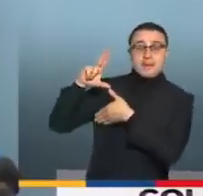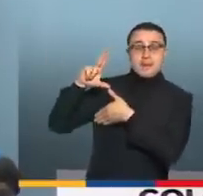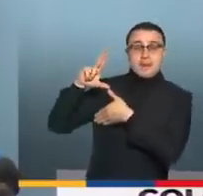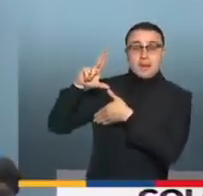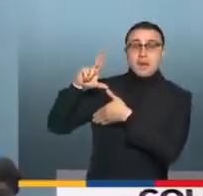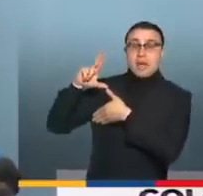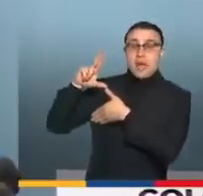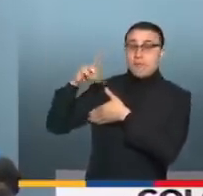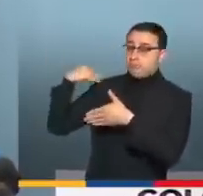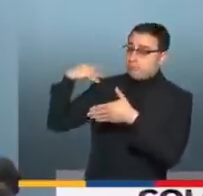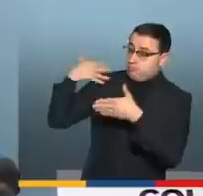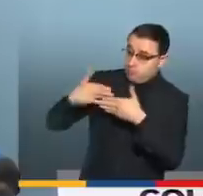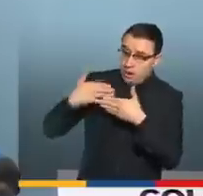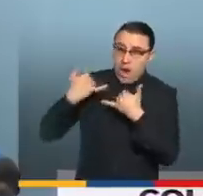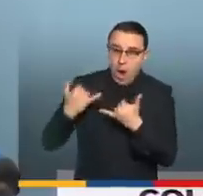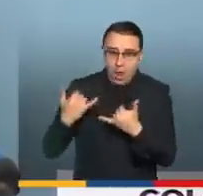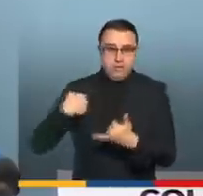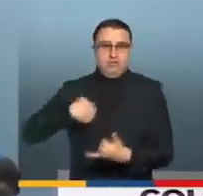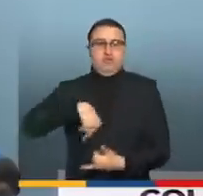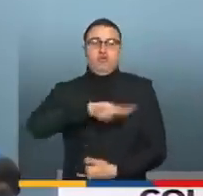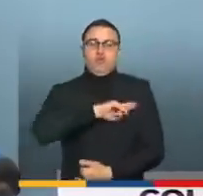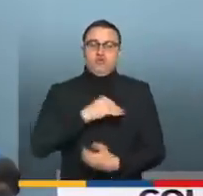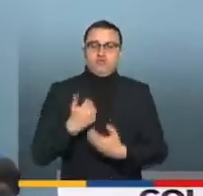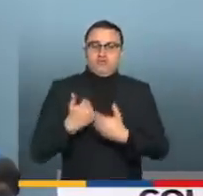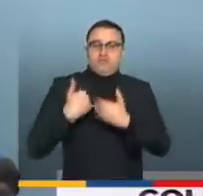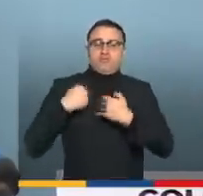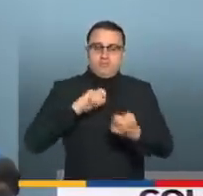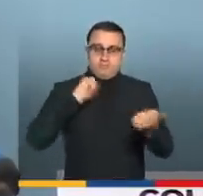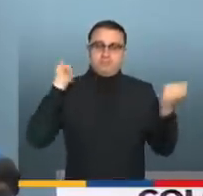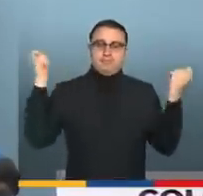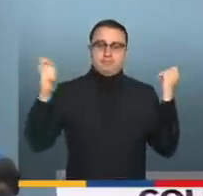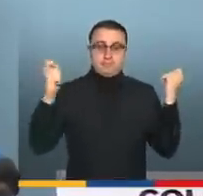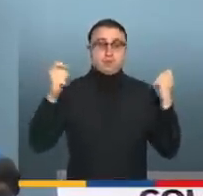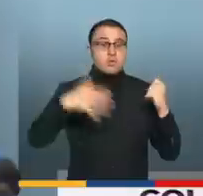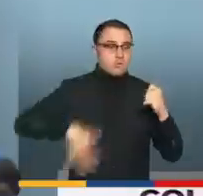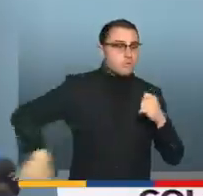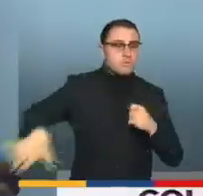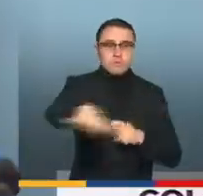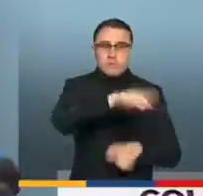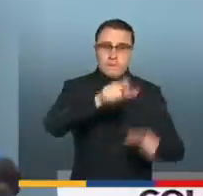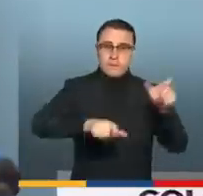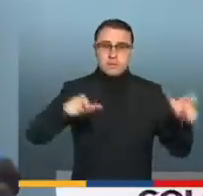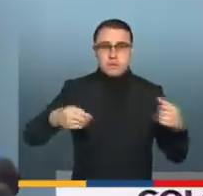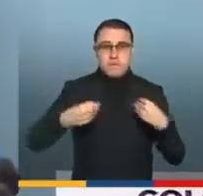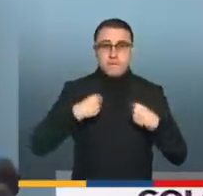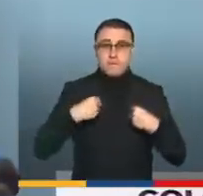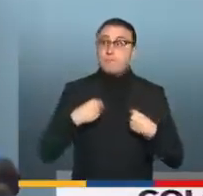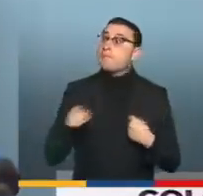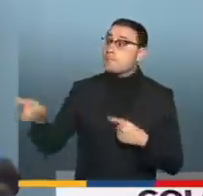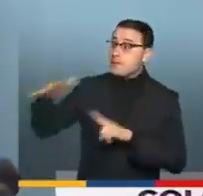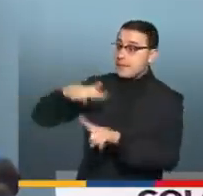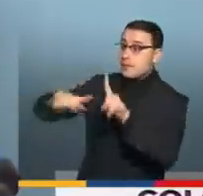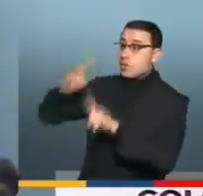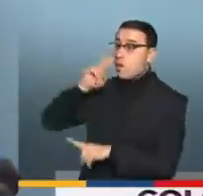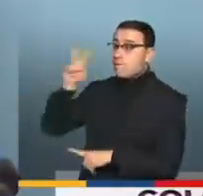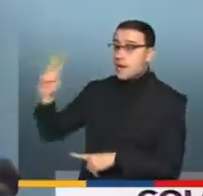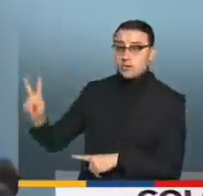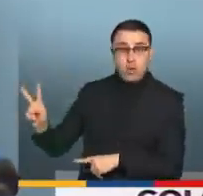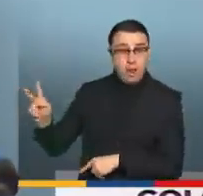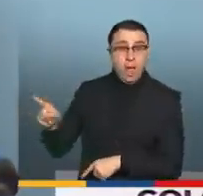nuestras manos, está en manos de nuestros pueblos. Lo que acontece en Venezuela,